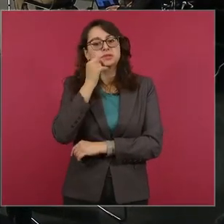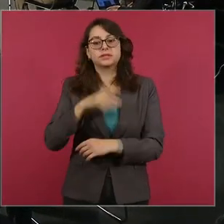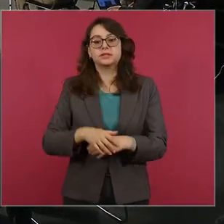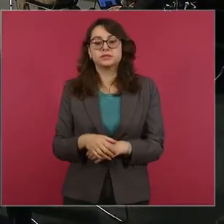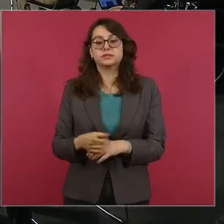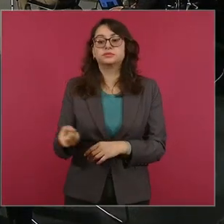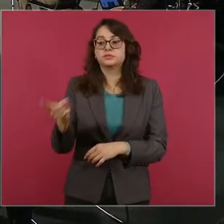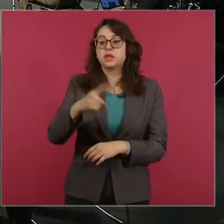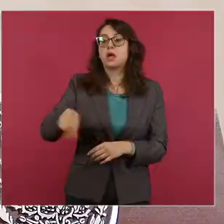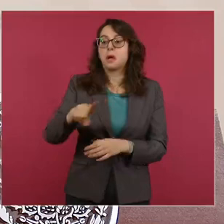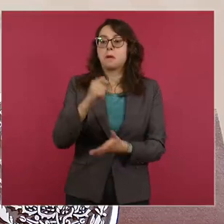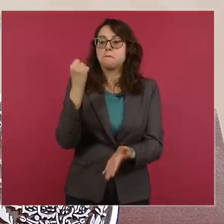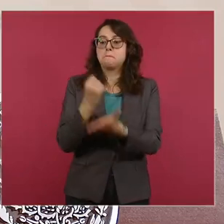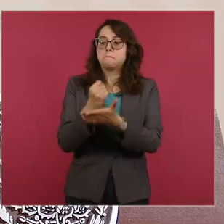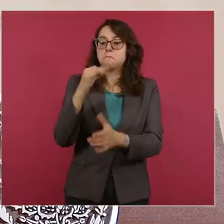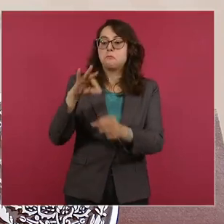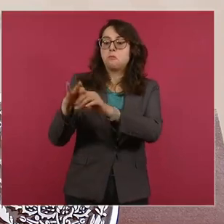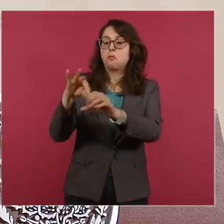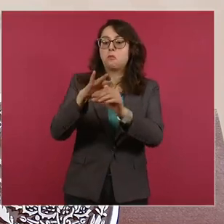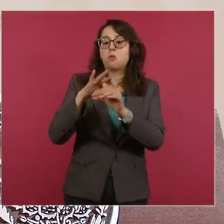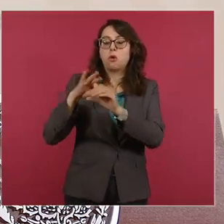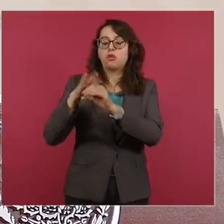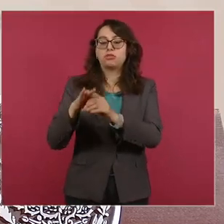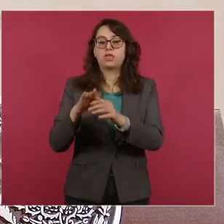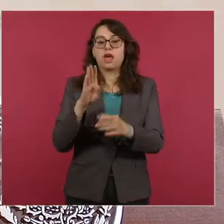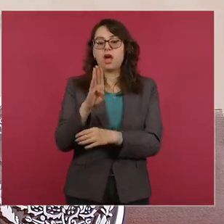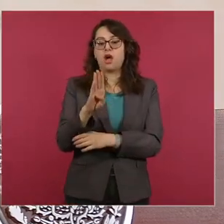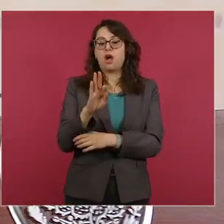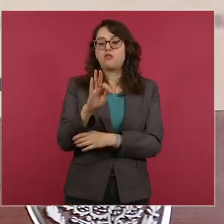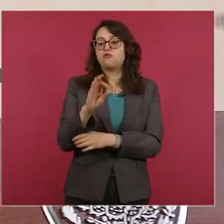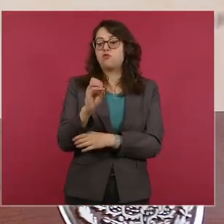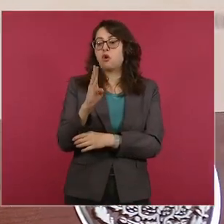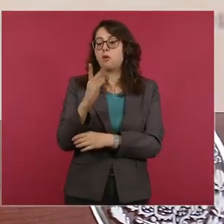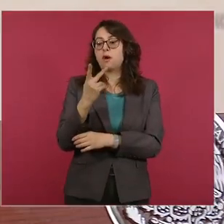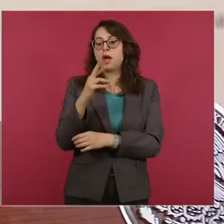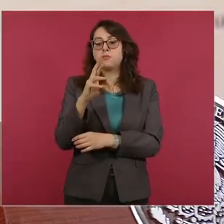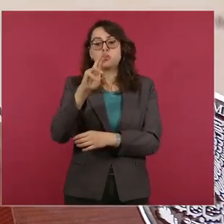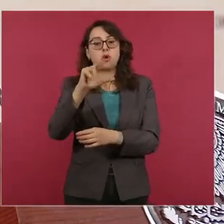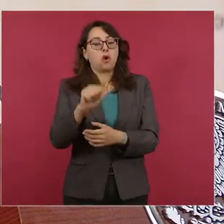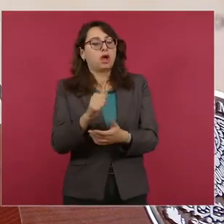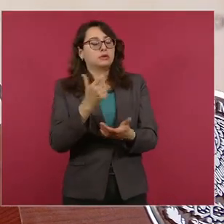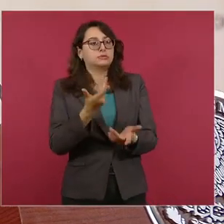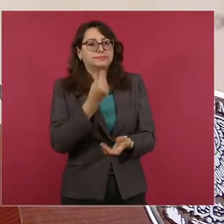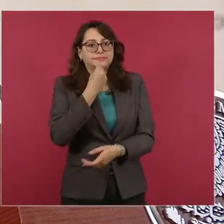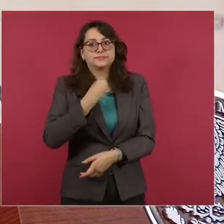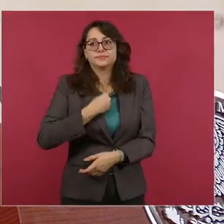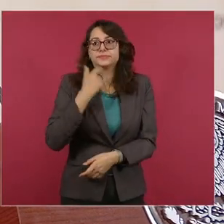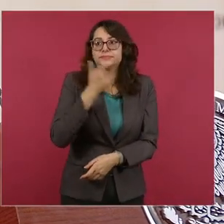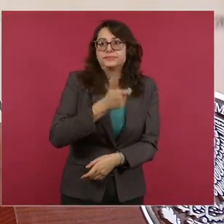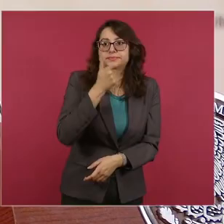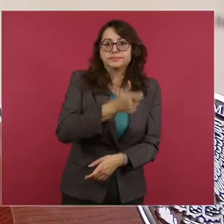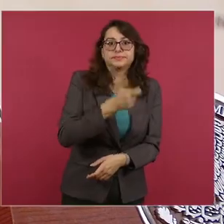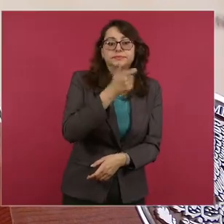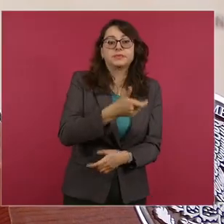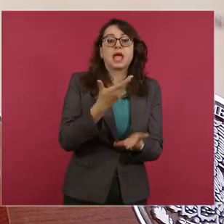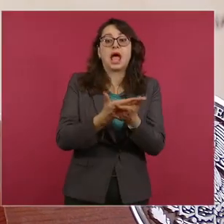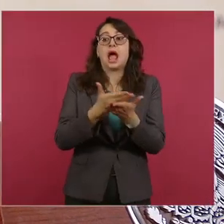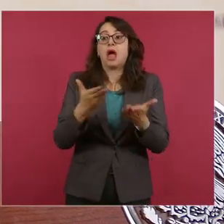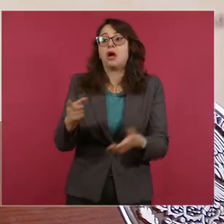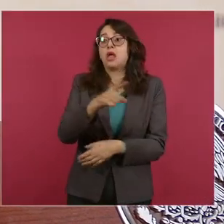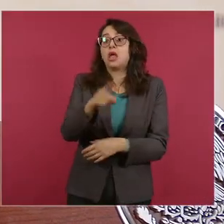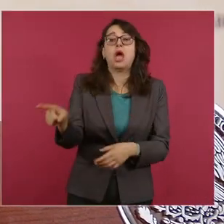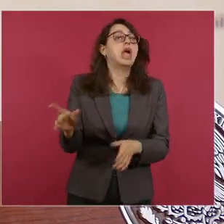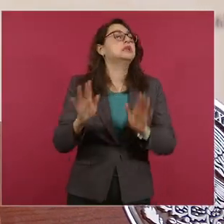ellos autorizan y ahora dicen no paguen los intereses y eso